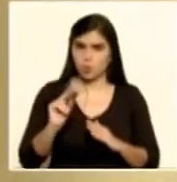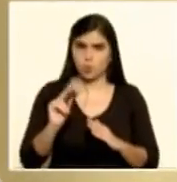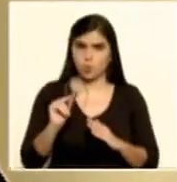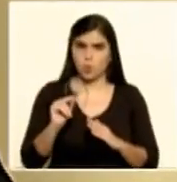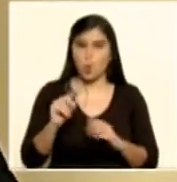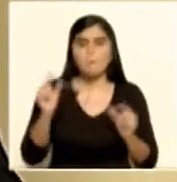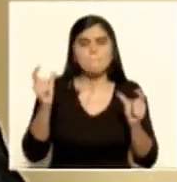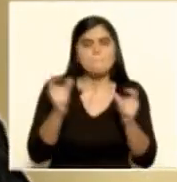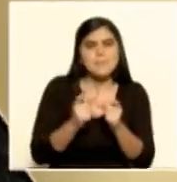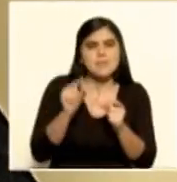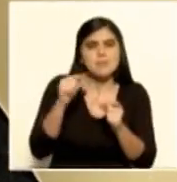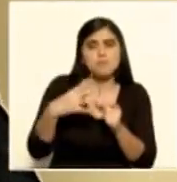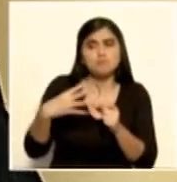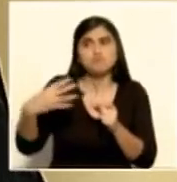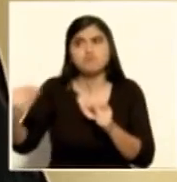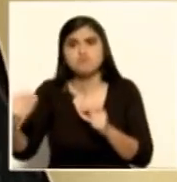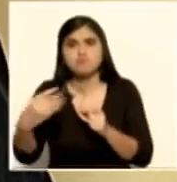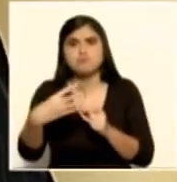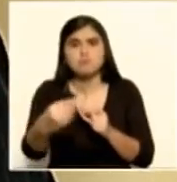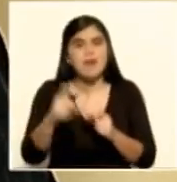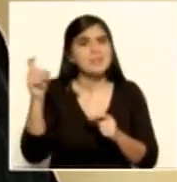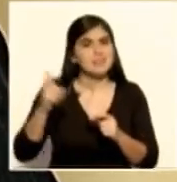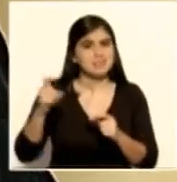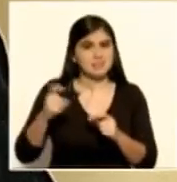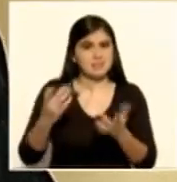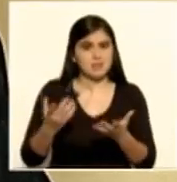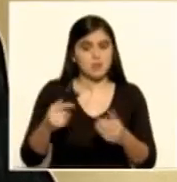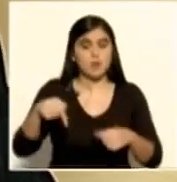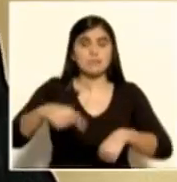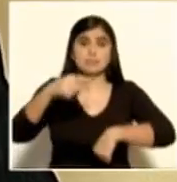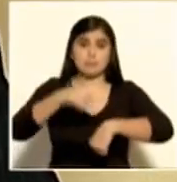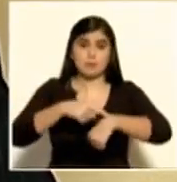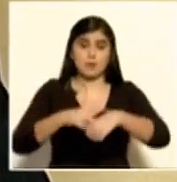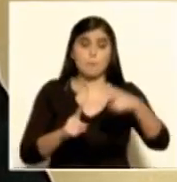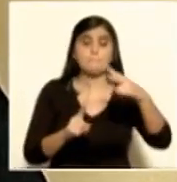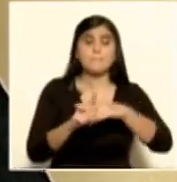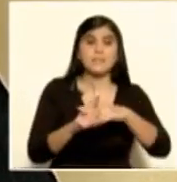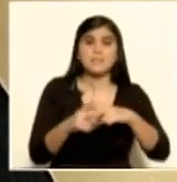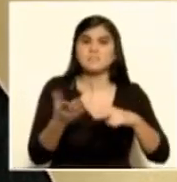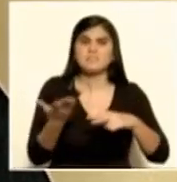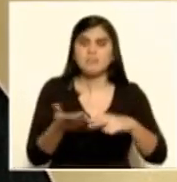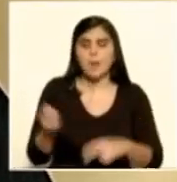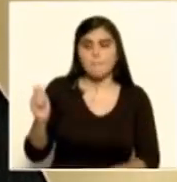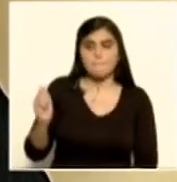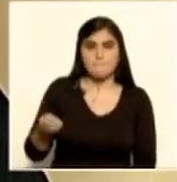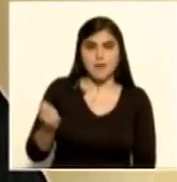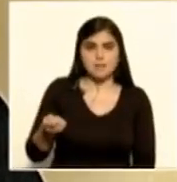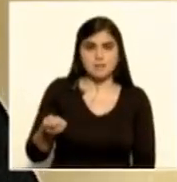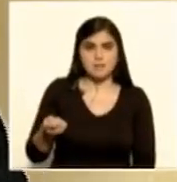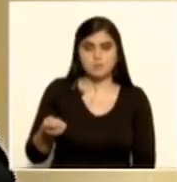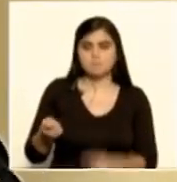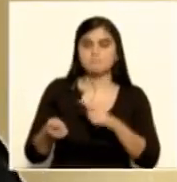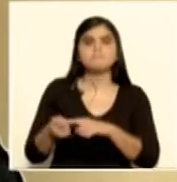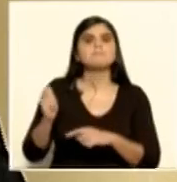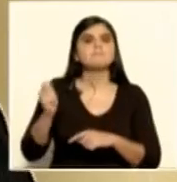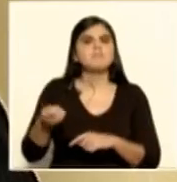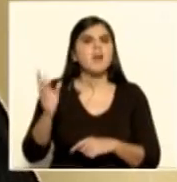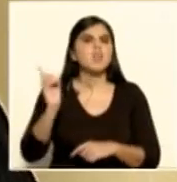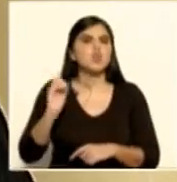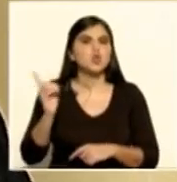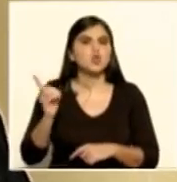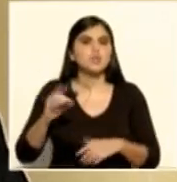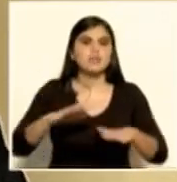este periodo de aplicación del martillo, que será aplicado en las zonas que se